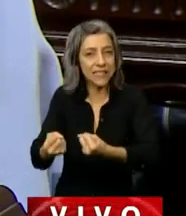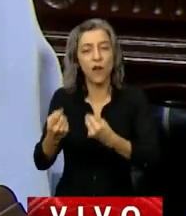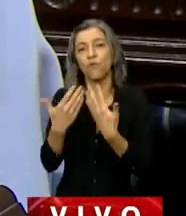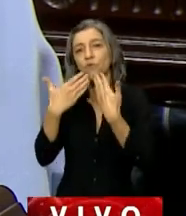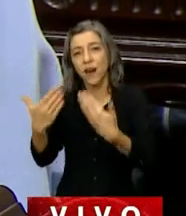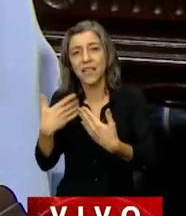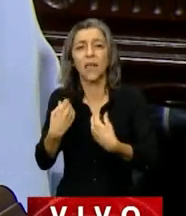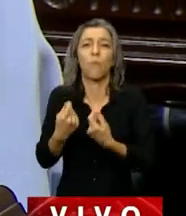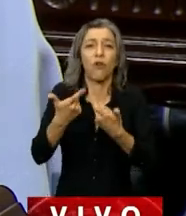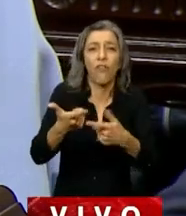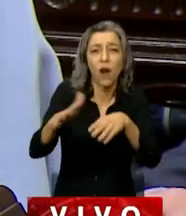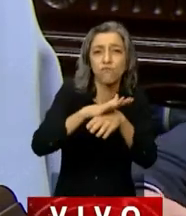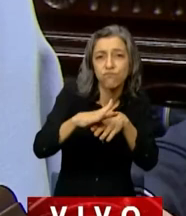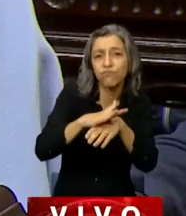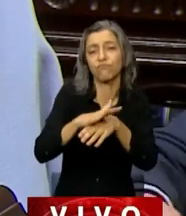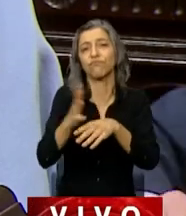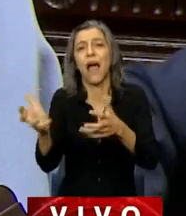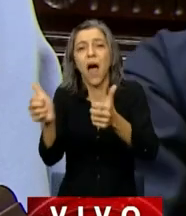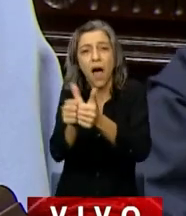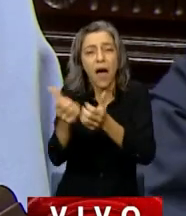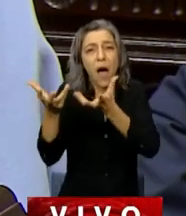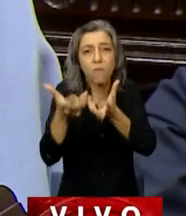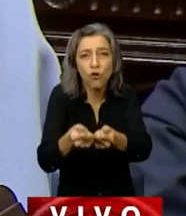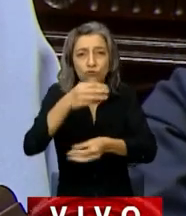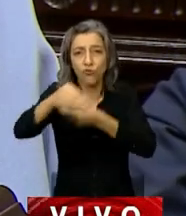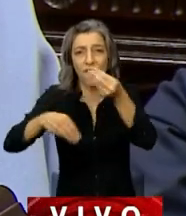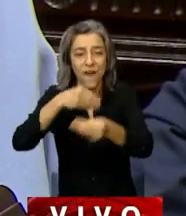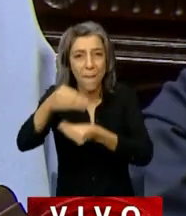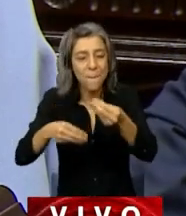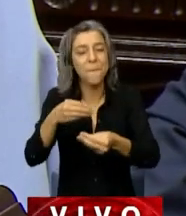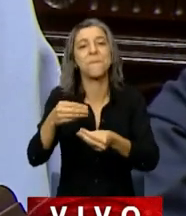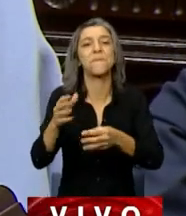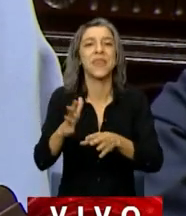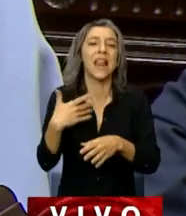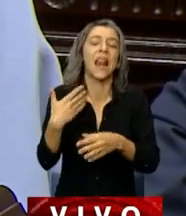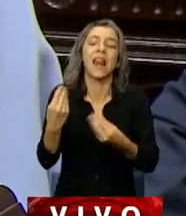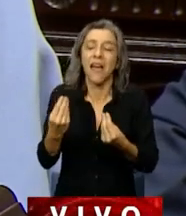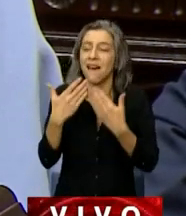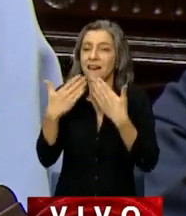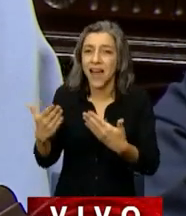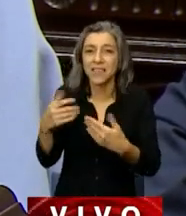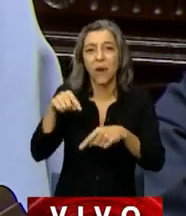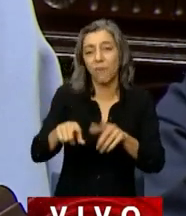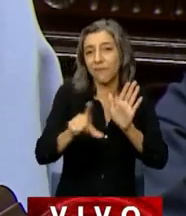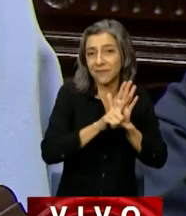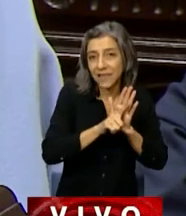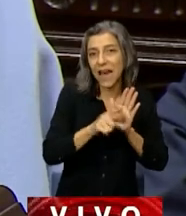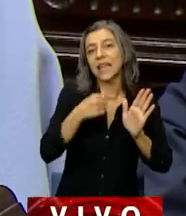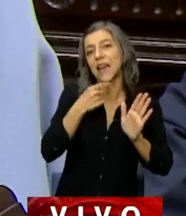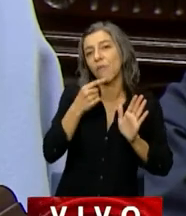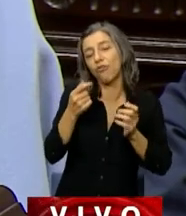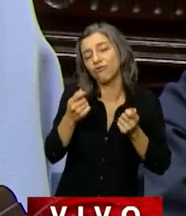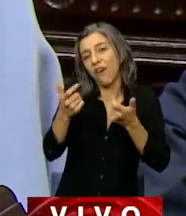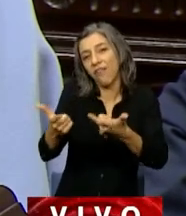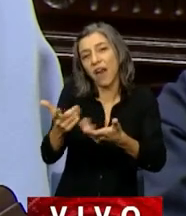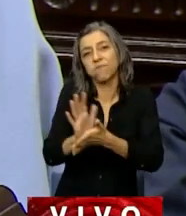a las familias en los momentos más difíciles y que en esta ley le damos también, queremos darle también